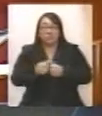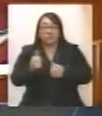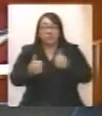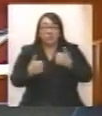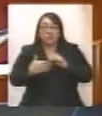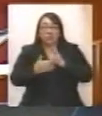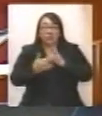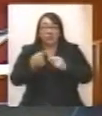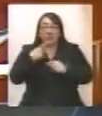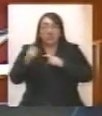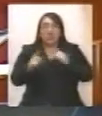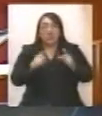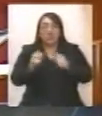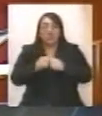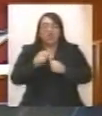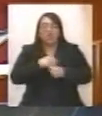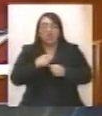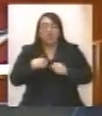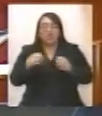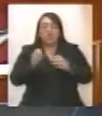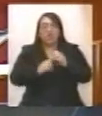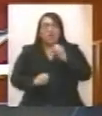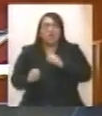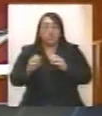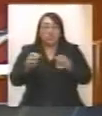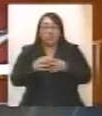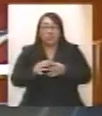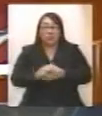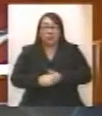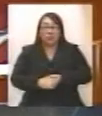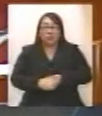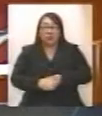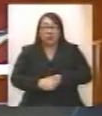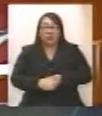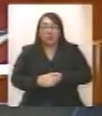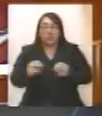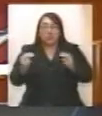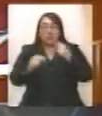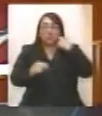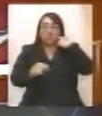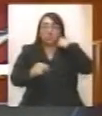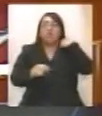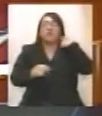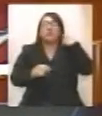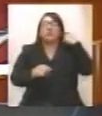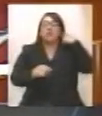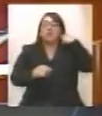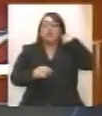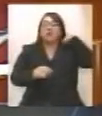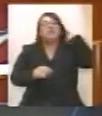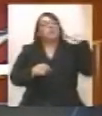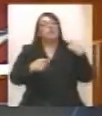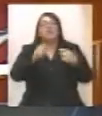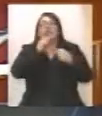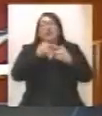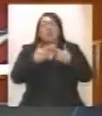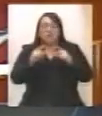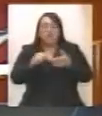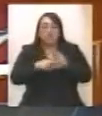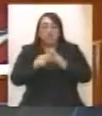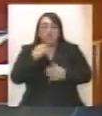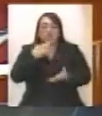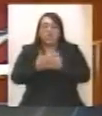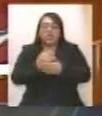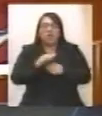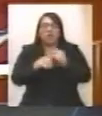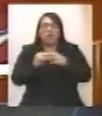se ha demostrado son dirigidas por los miembros de las organizaciones criminales que se encuentran privadas de libertad en los centros penitenciarios, gracias